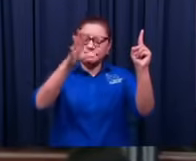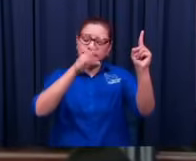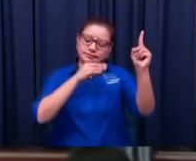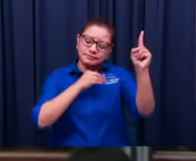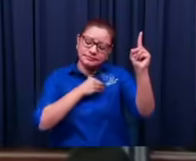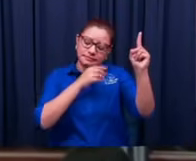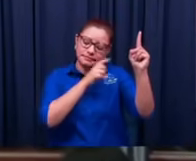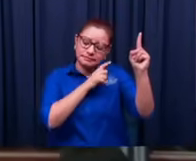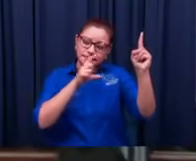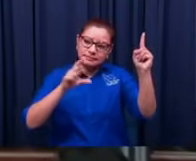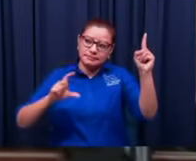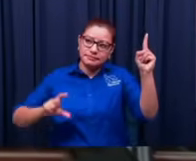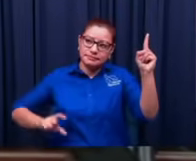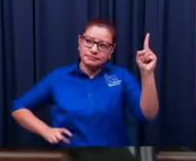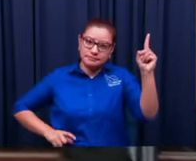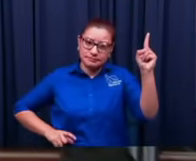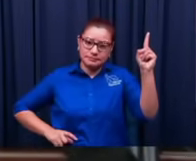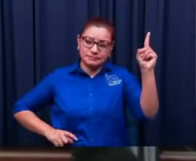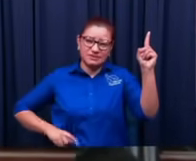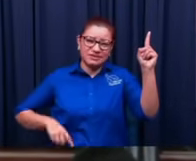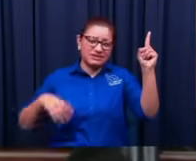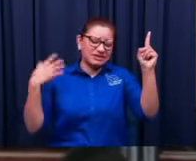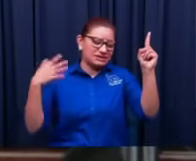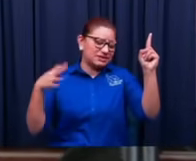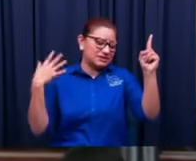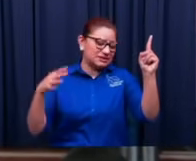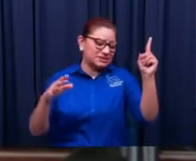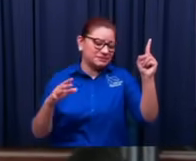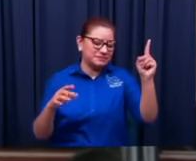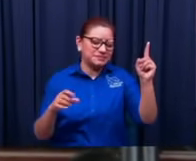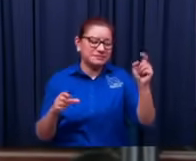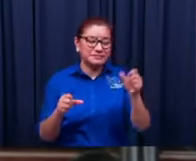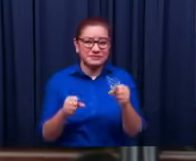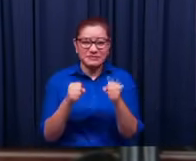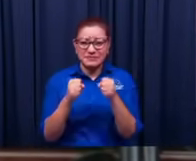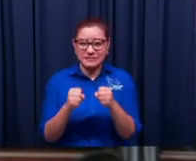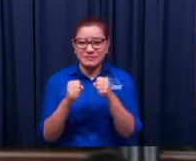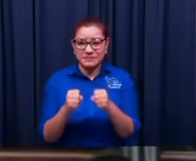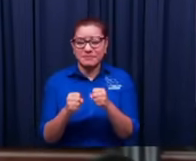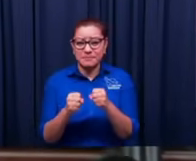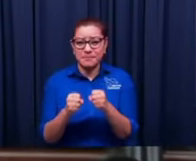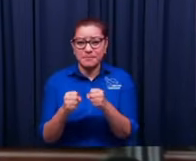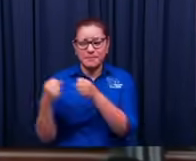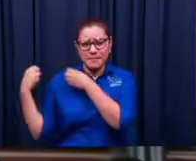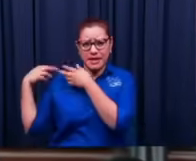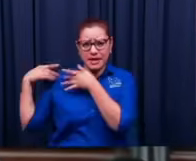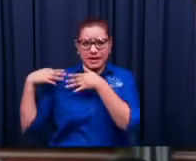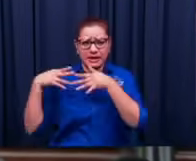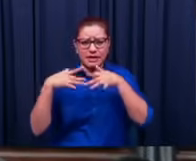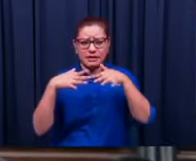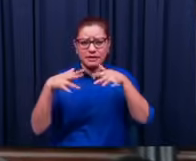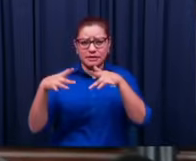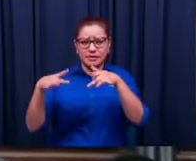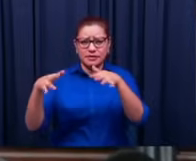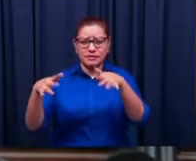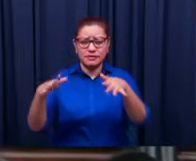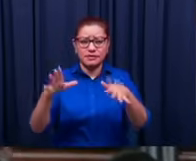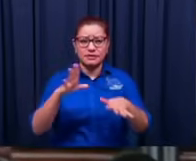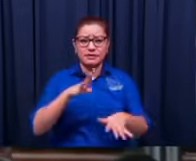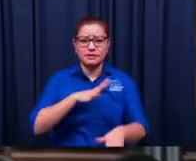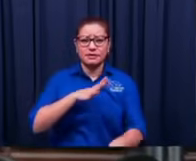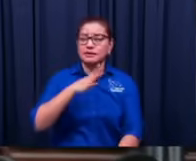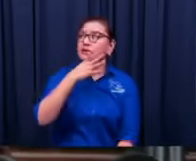que tienen un conflicto de un hogar mixto, no saben la influencia que tienen de parte de Dios.